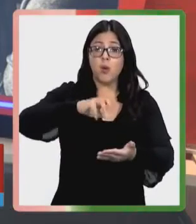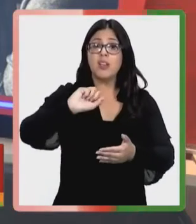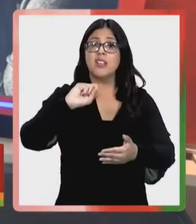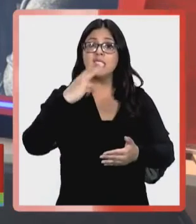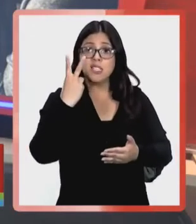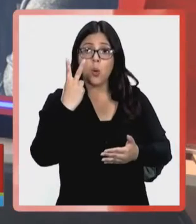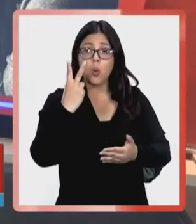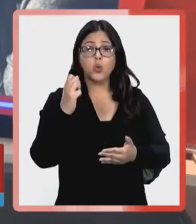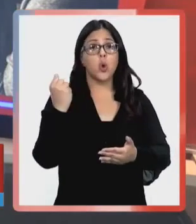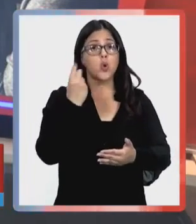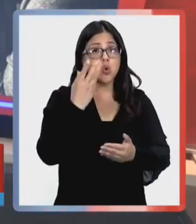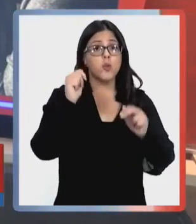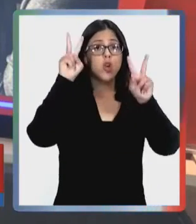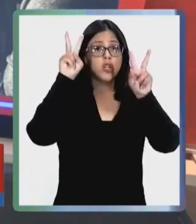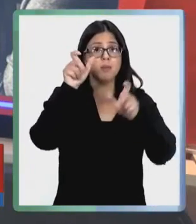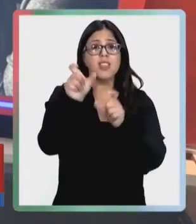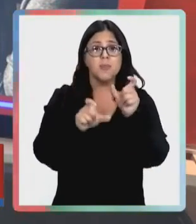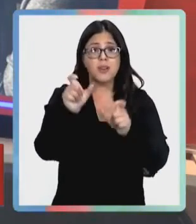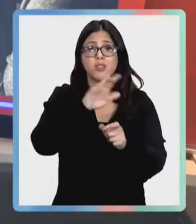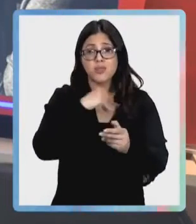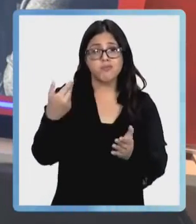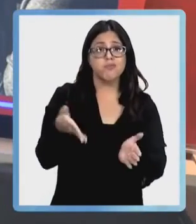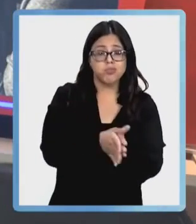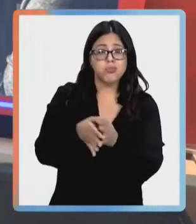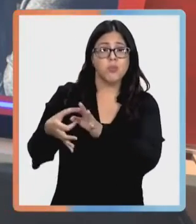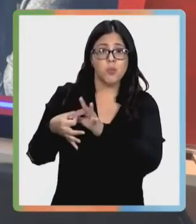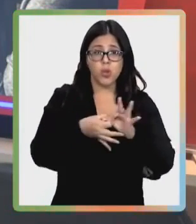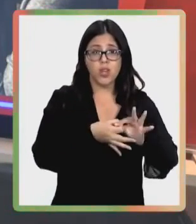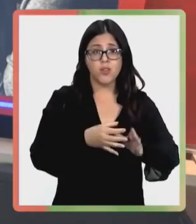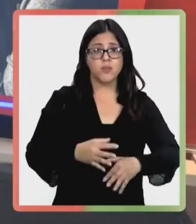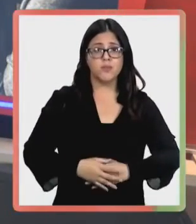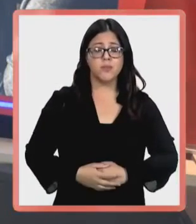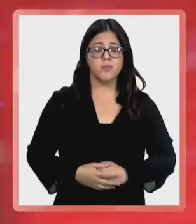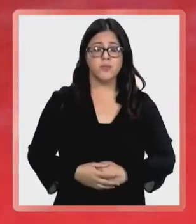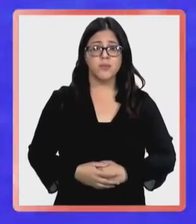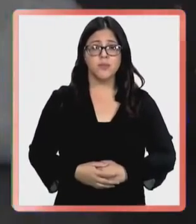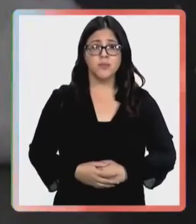con mayor tasa en este tipo de muertes. El informe es de Telecanal de Talca.